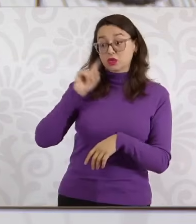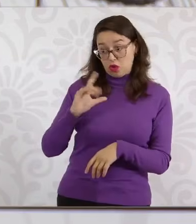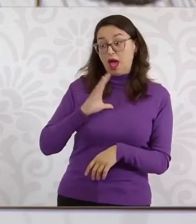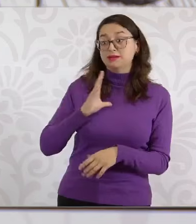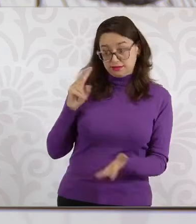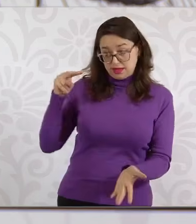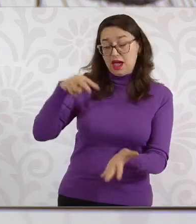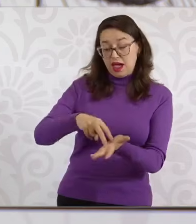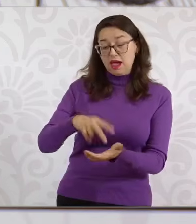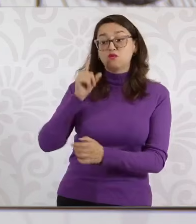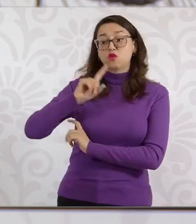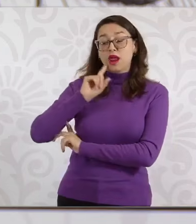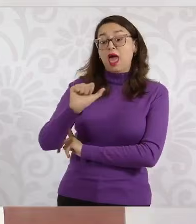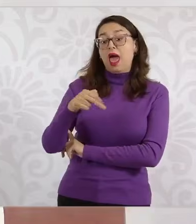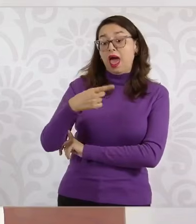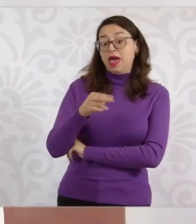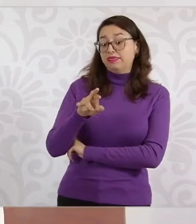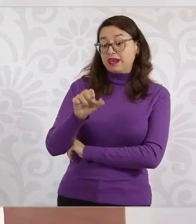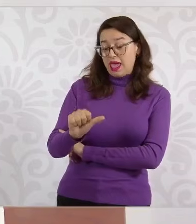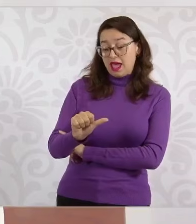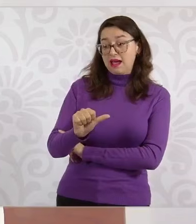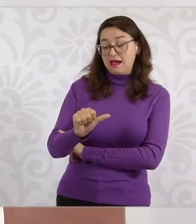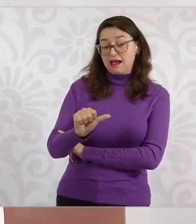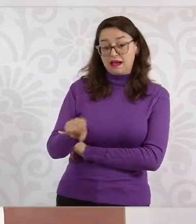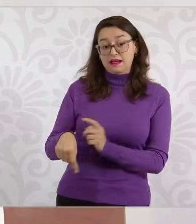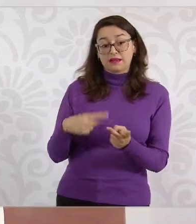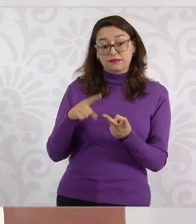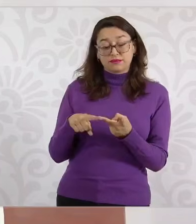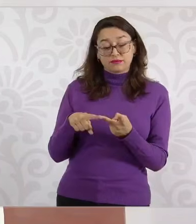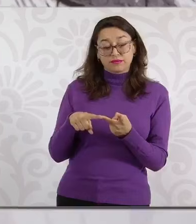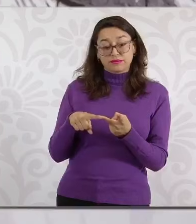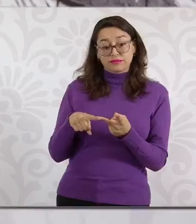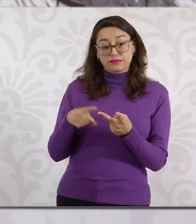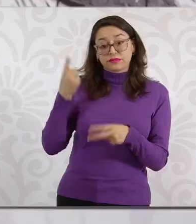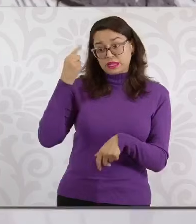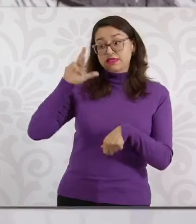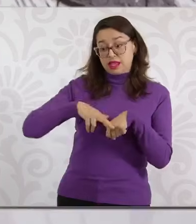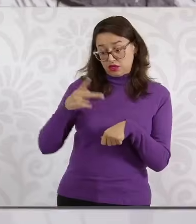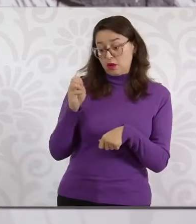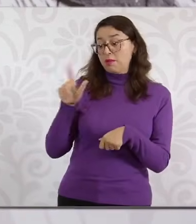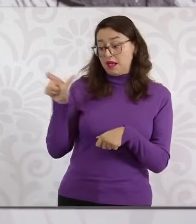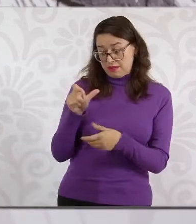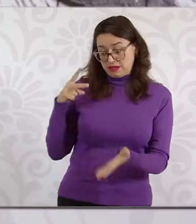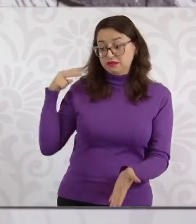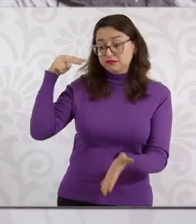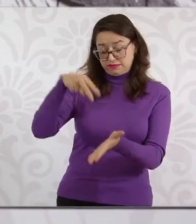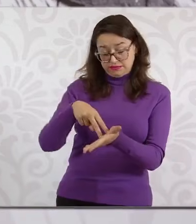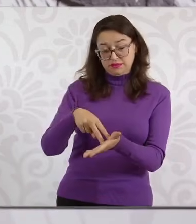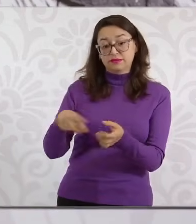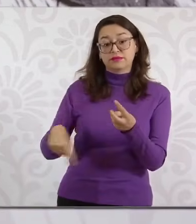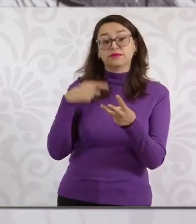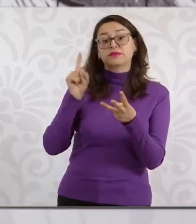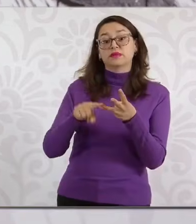directora de la ASEA, que es Andrea González, y está el director de Pemex, se traslada hoy,